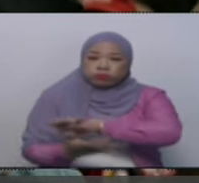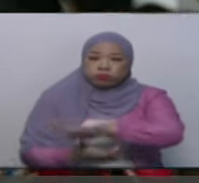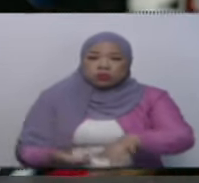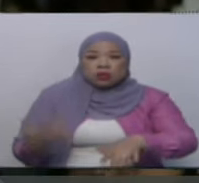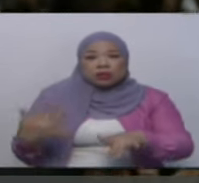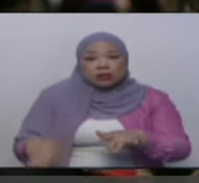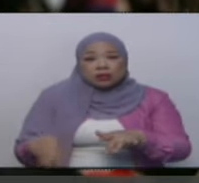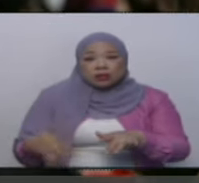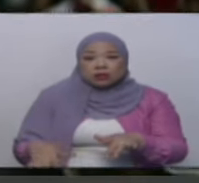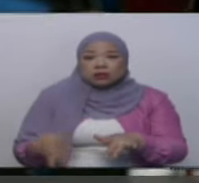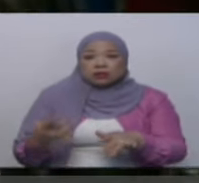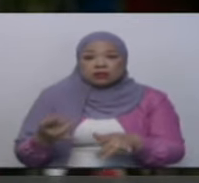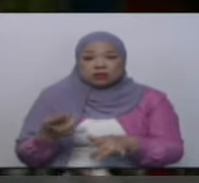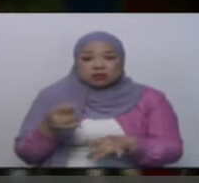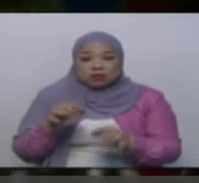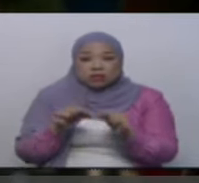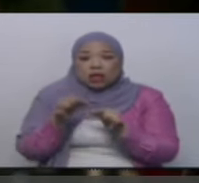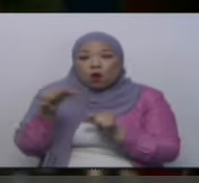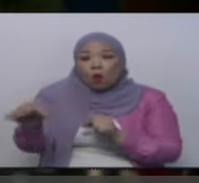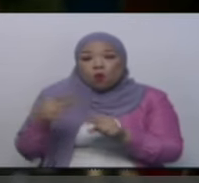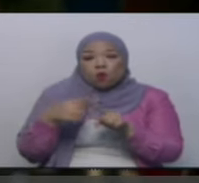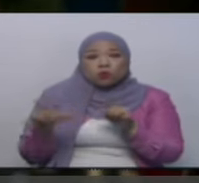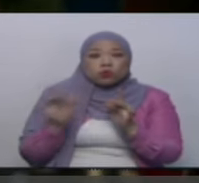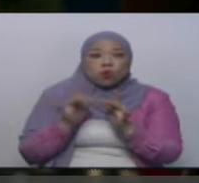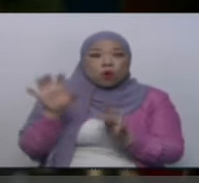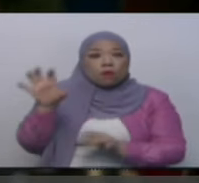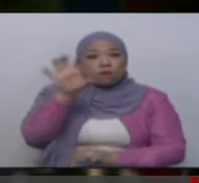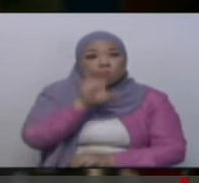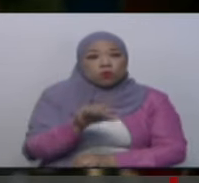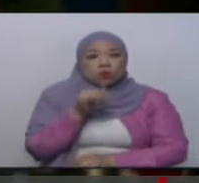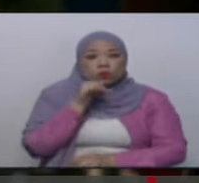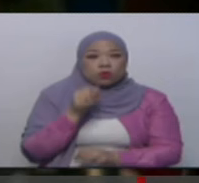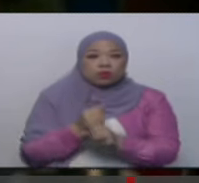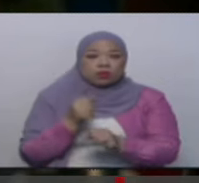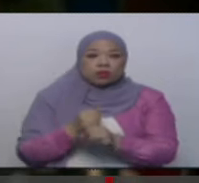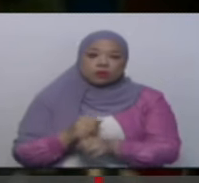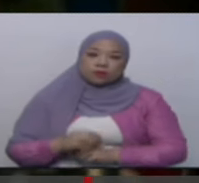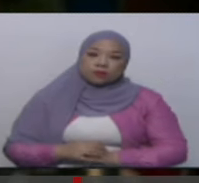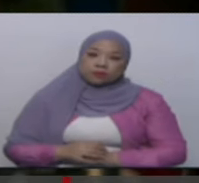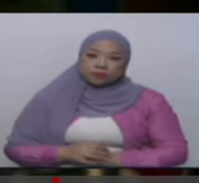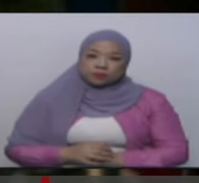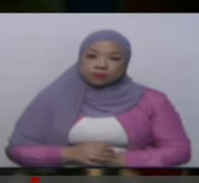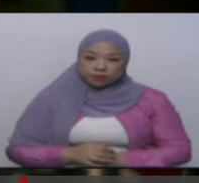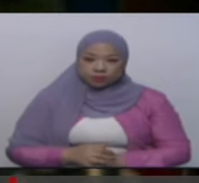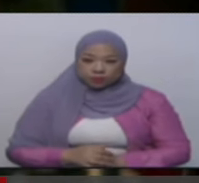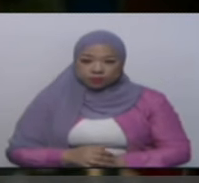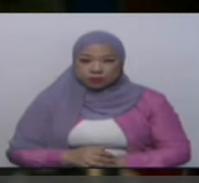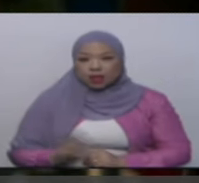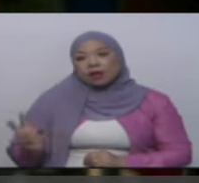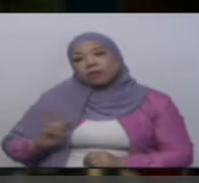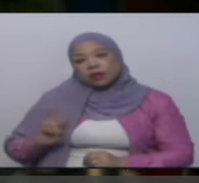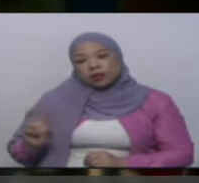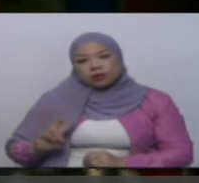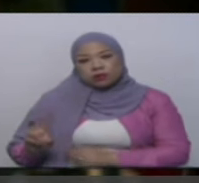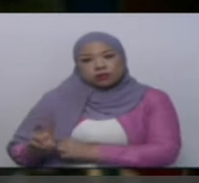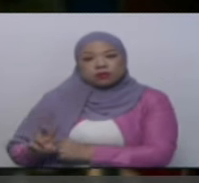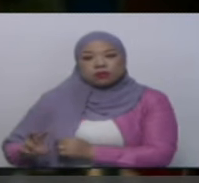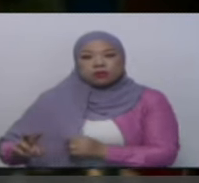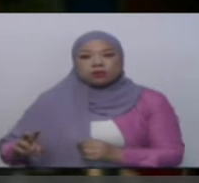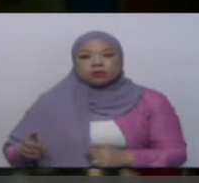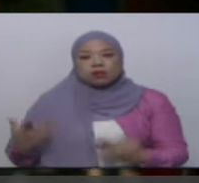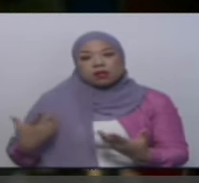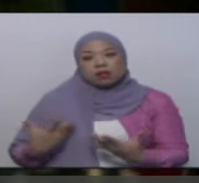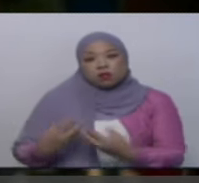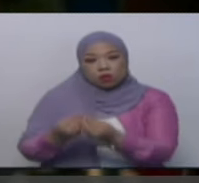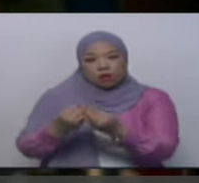de las fronteras y de estos blancos, que era en este caso Gaza. Venezuela siempre del lado de la